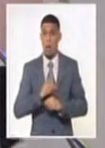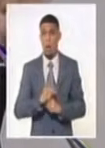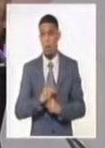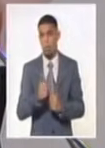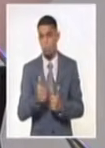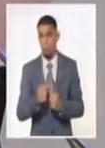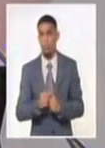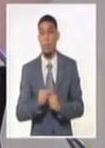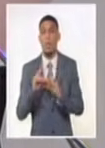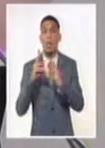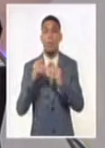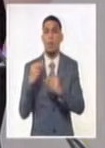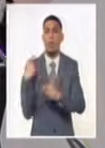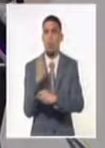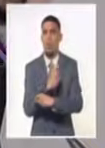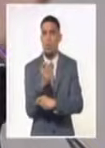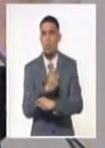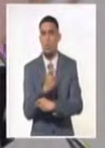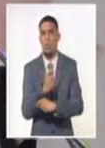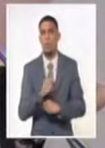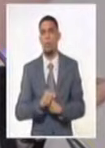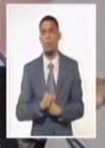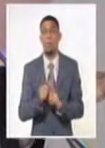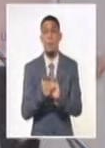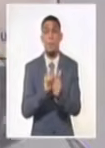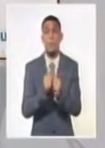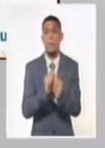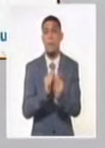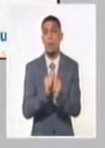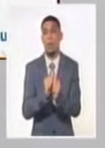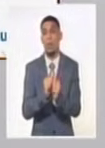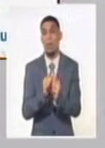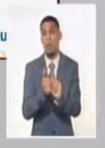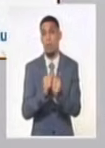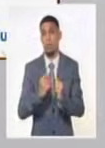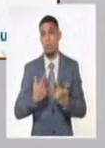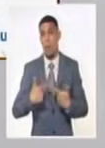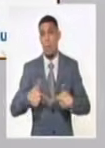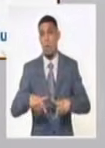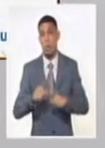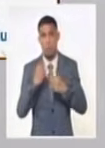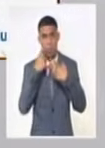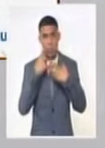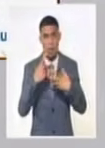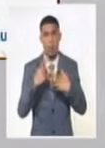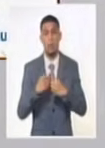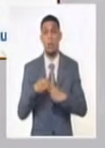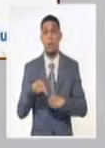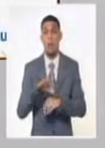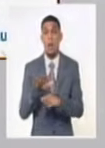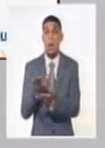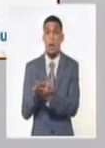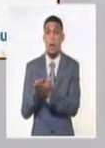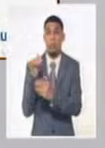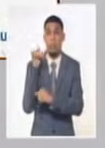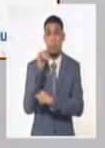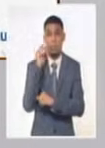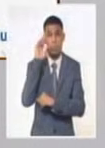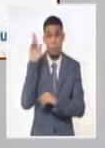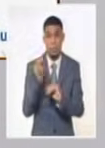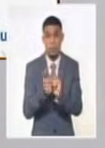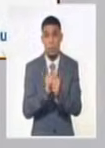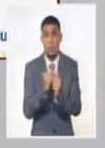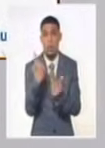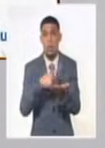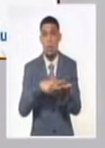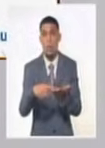los concursos, los deportistas de alto rendimiento, que por ahí vimos un material del INDER y que tenemos Juegos Centroamericanos en algunas semanas,